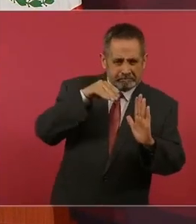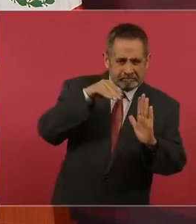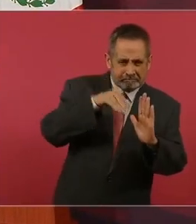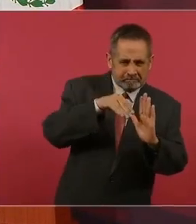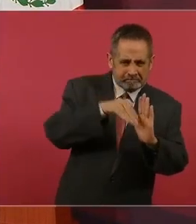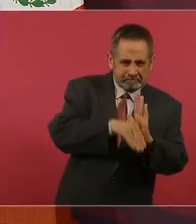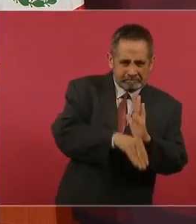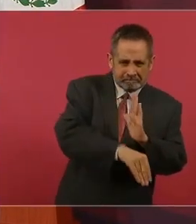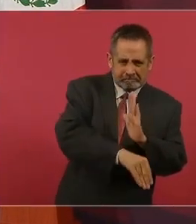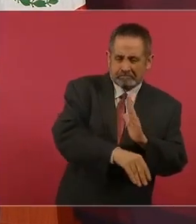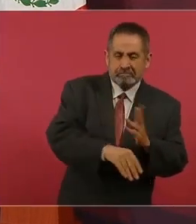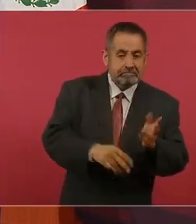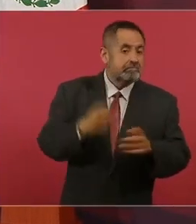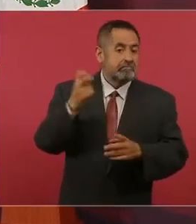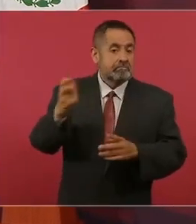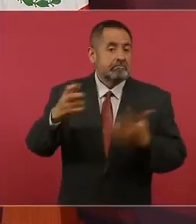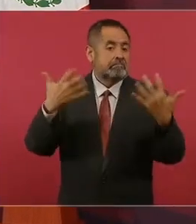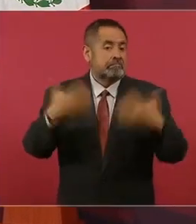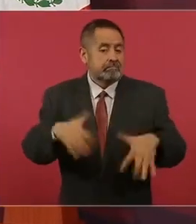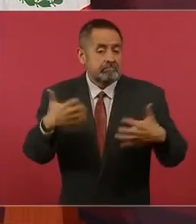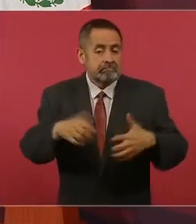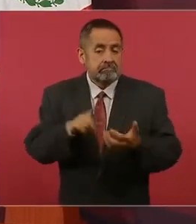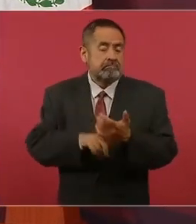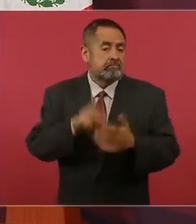Así estaba la producción.